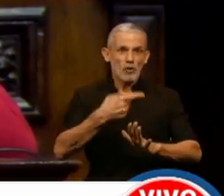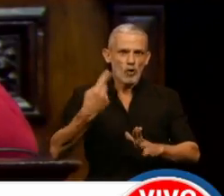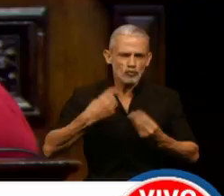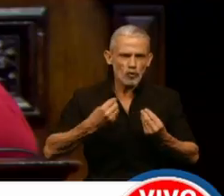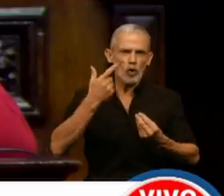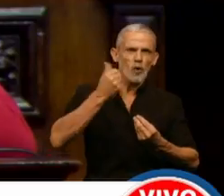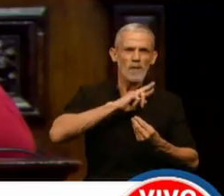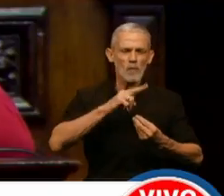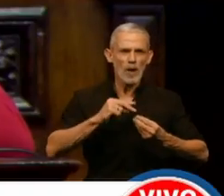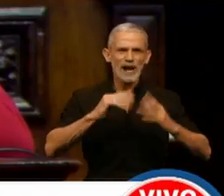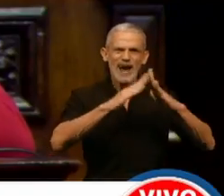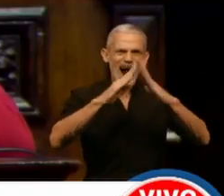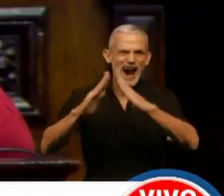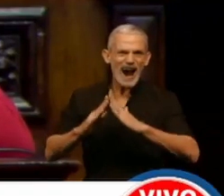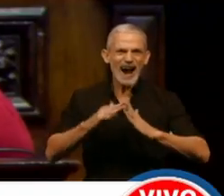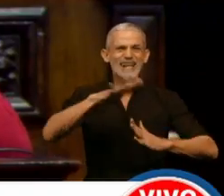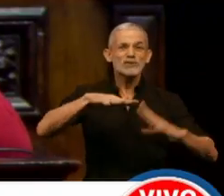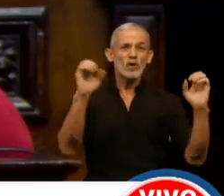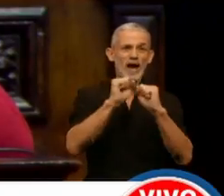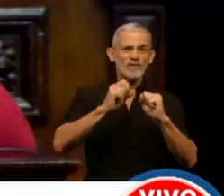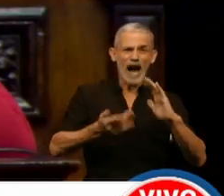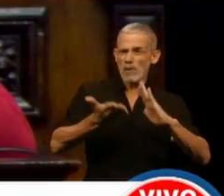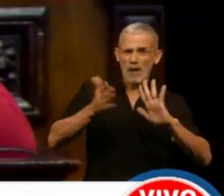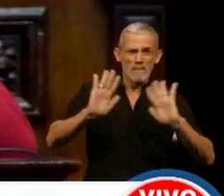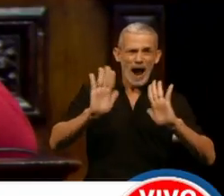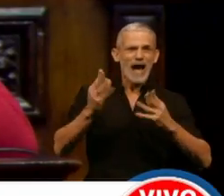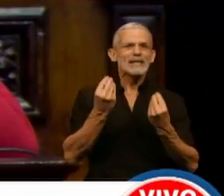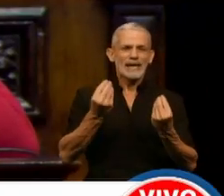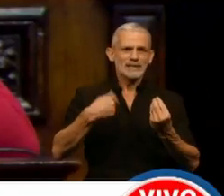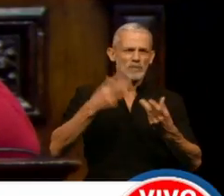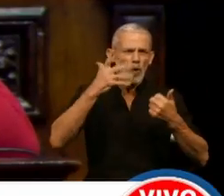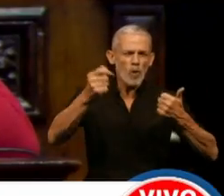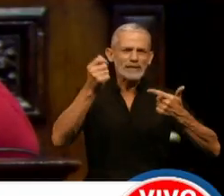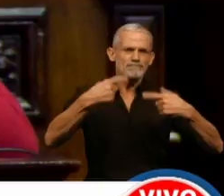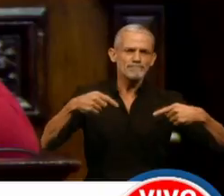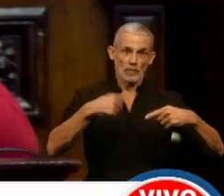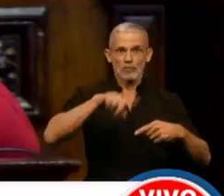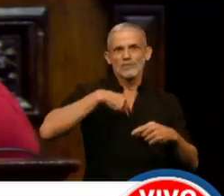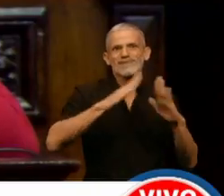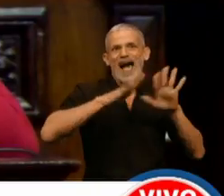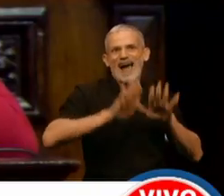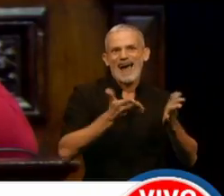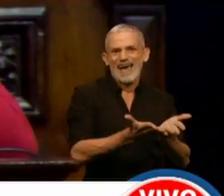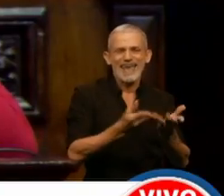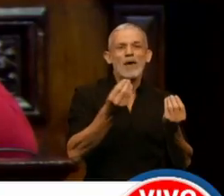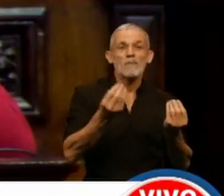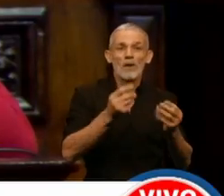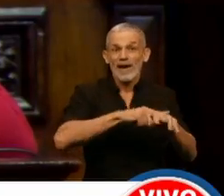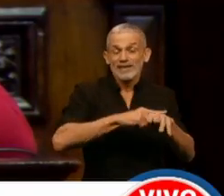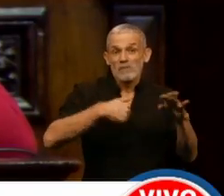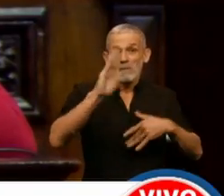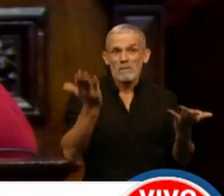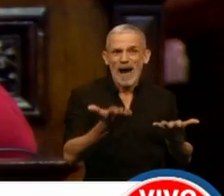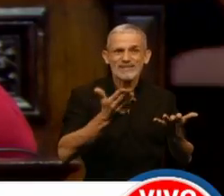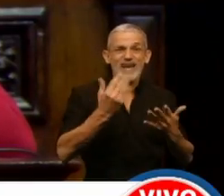usuarios y las usuarias residenciales de las zonas frías esto quiere decir que usamos más tiempo y consumimos más gas porque tenemos más